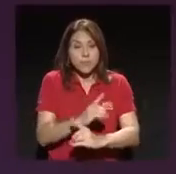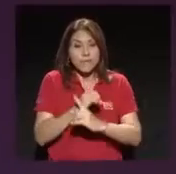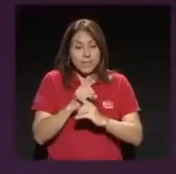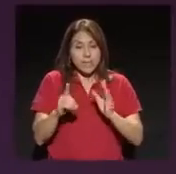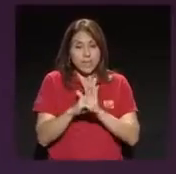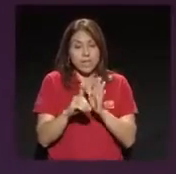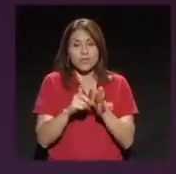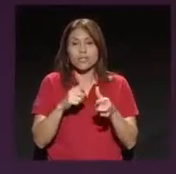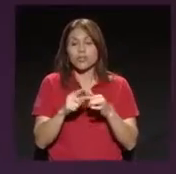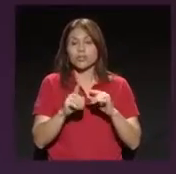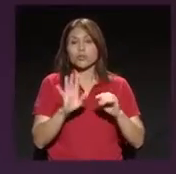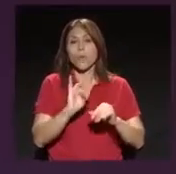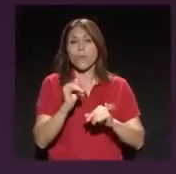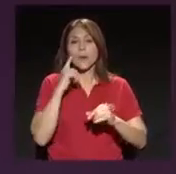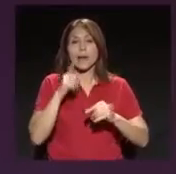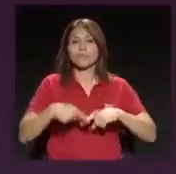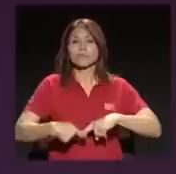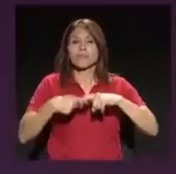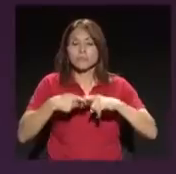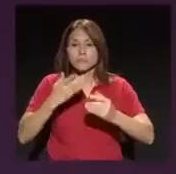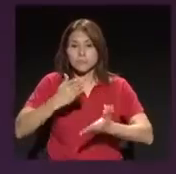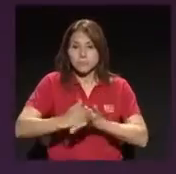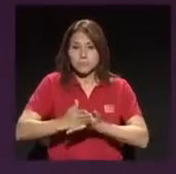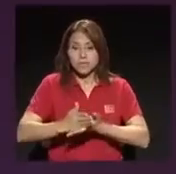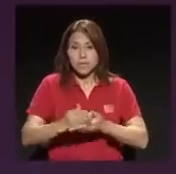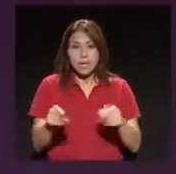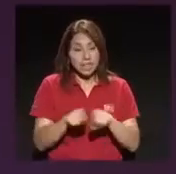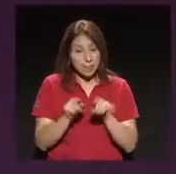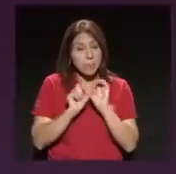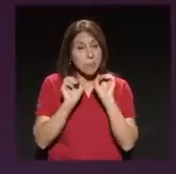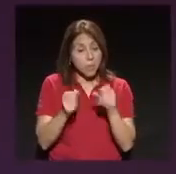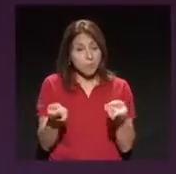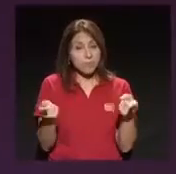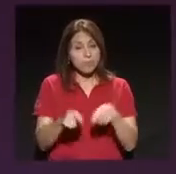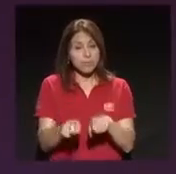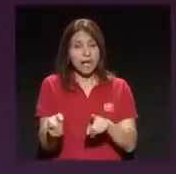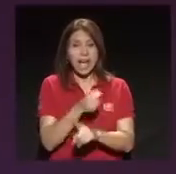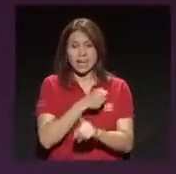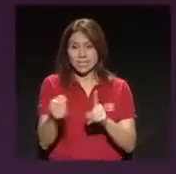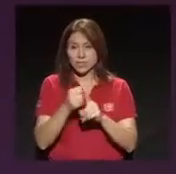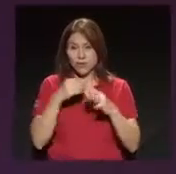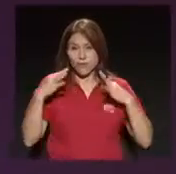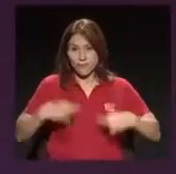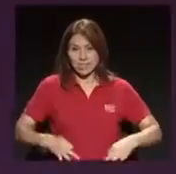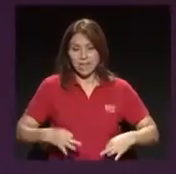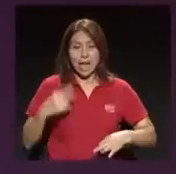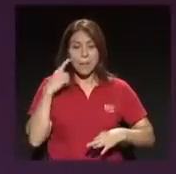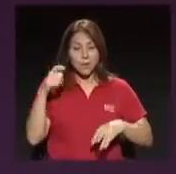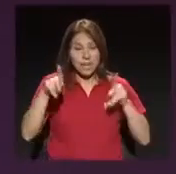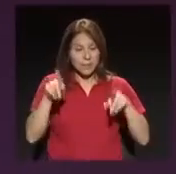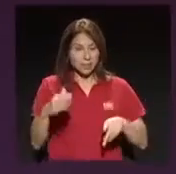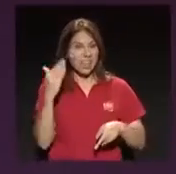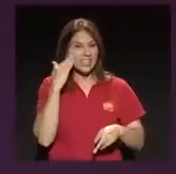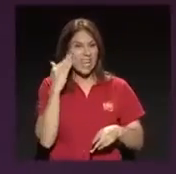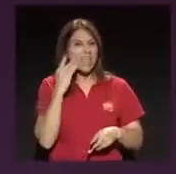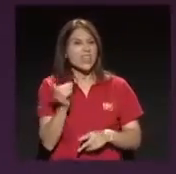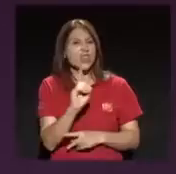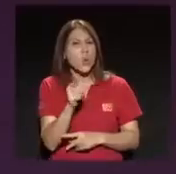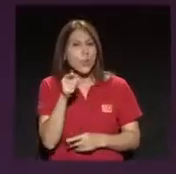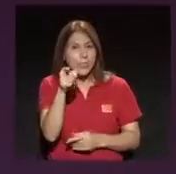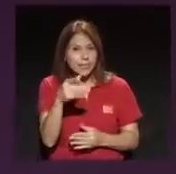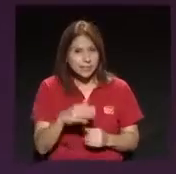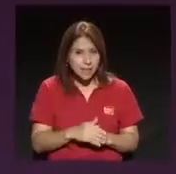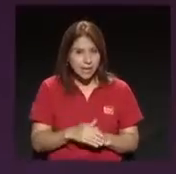¿verdad? Uh-huh. Y también puede llegar a la agresión física, porque saben dónde estás, a qué horas llegas a tu